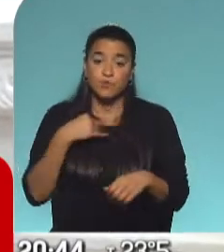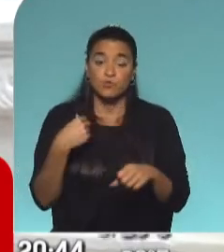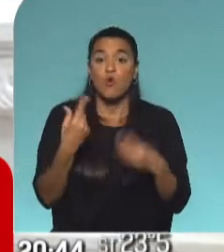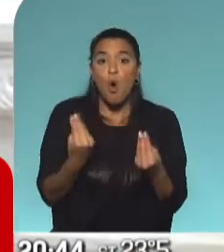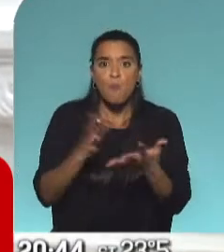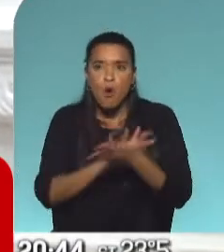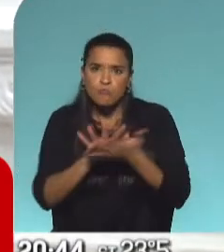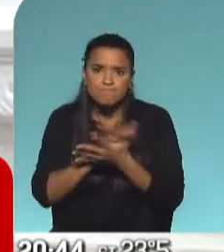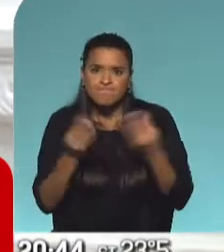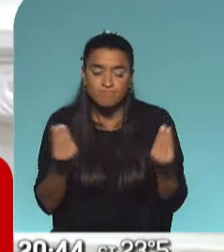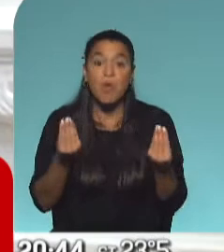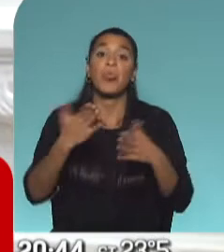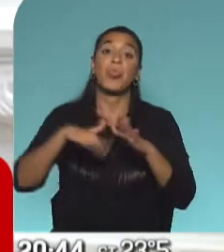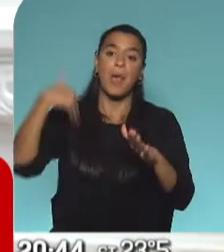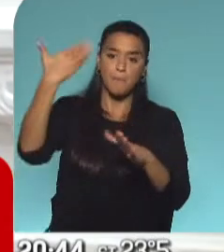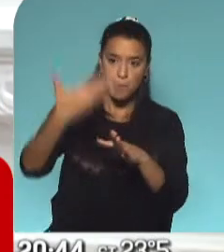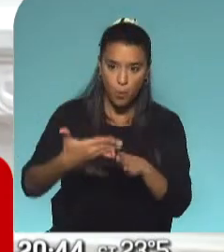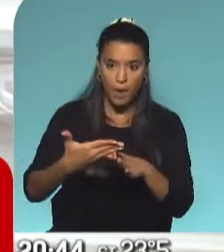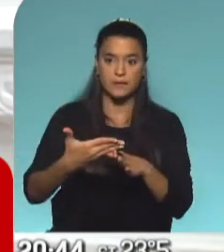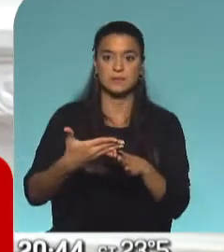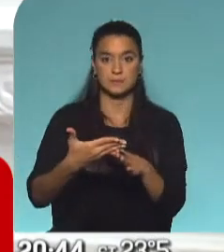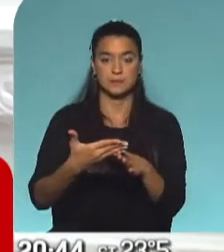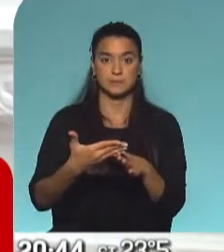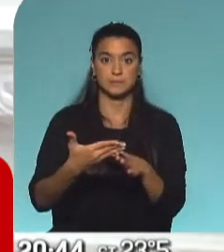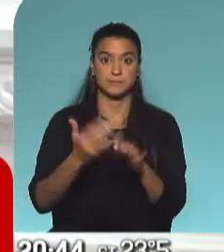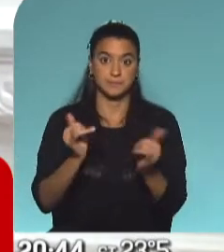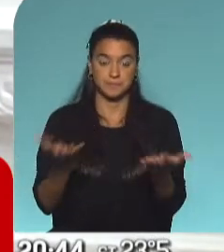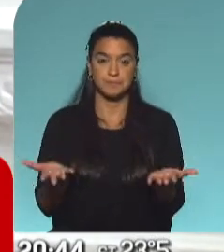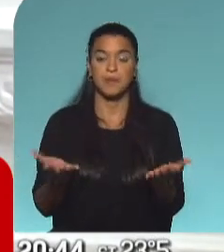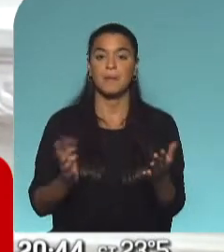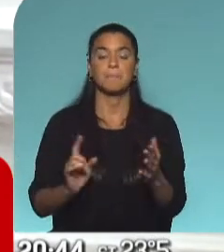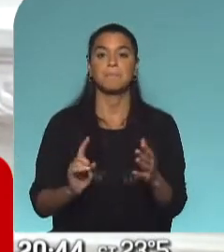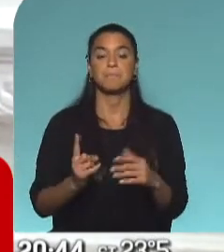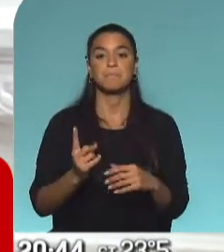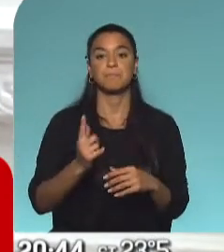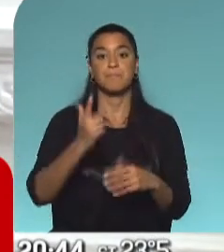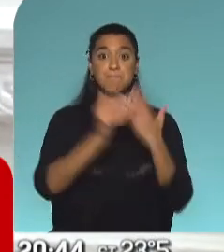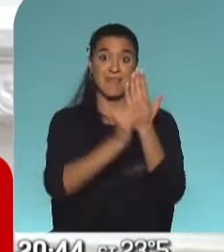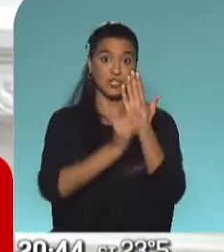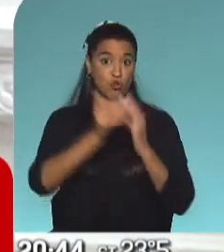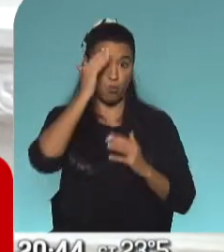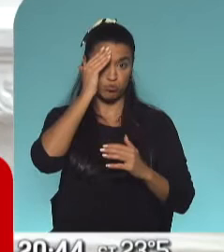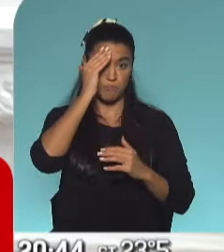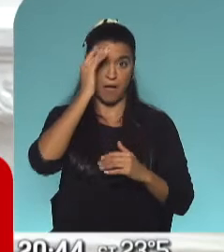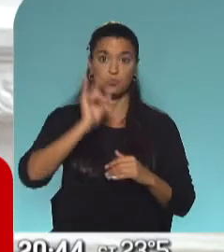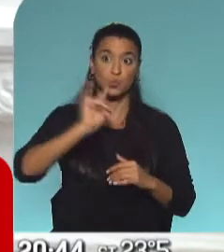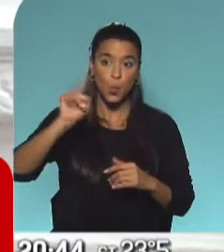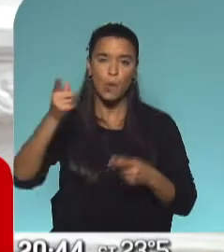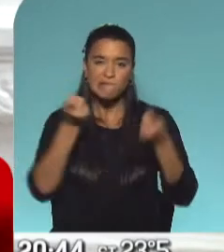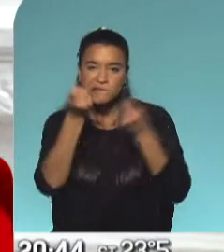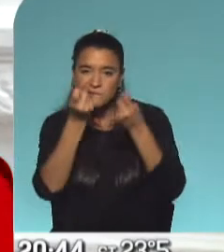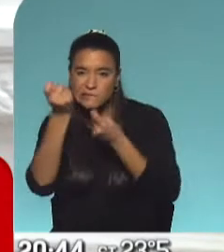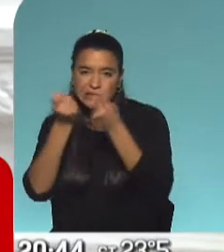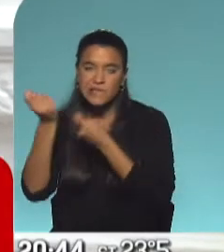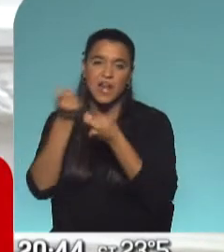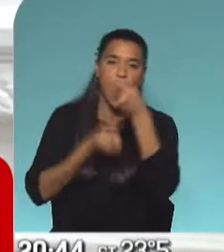que resolver. Y después, bueno, naturalmente, en primera persona el ministro Guzmán intercediendo en cada una de